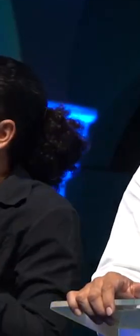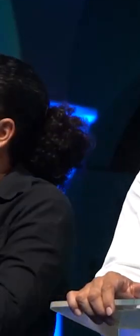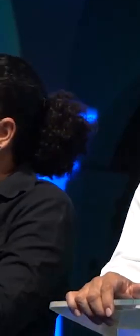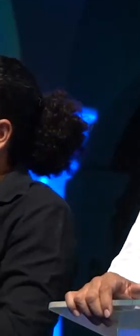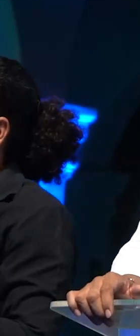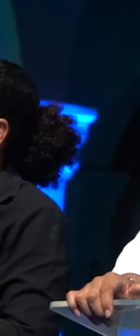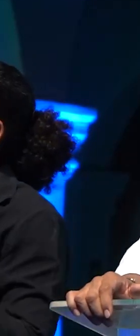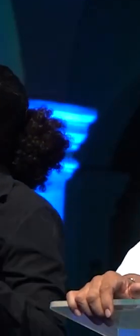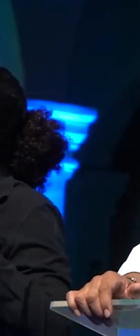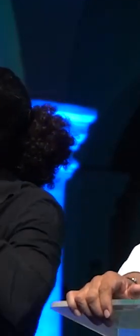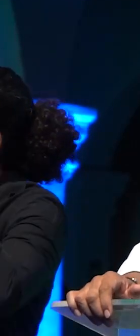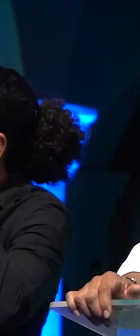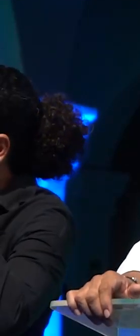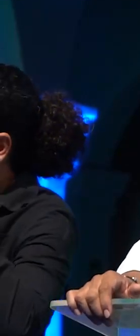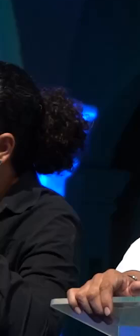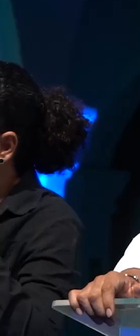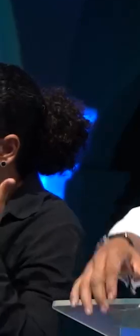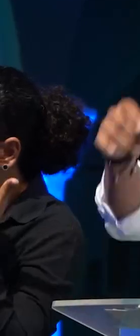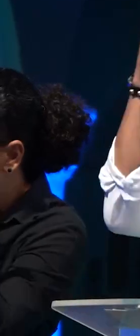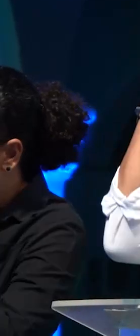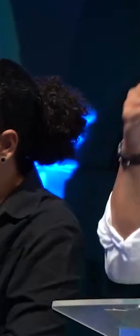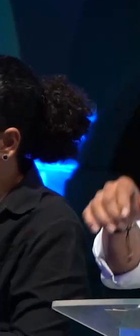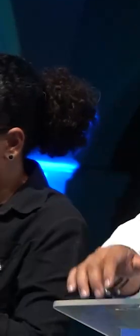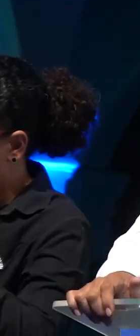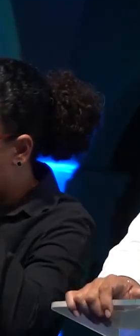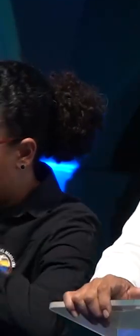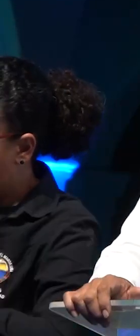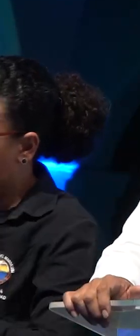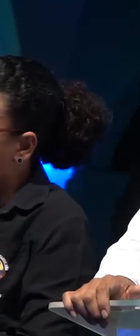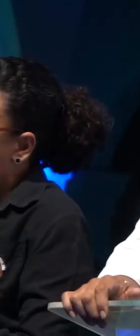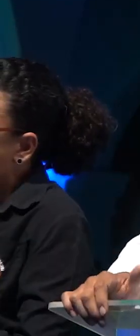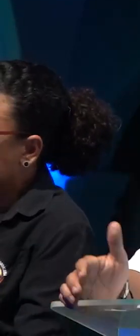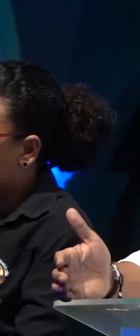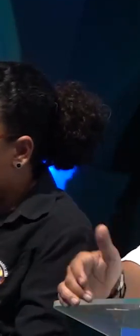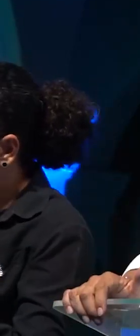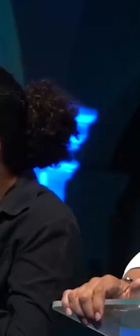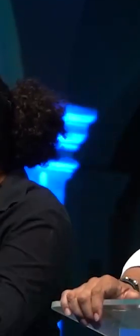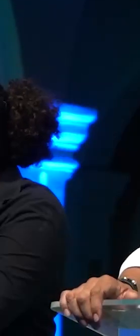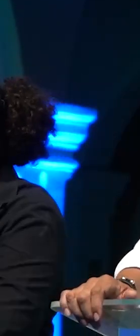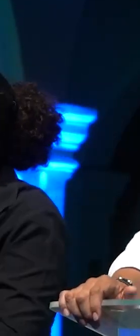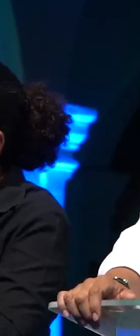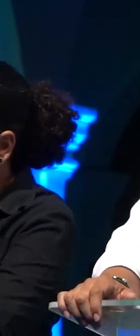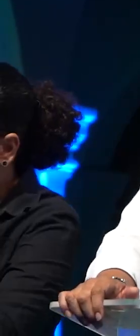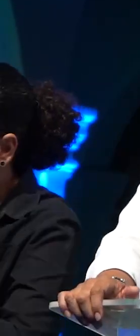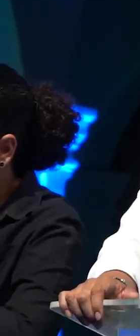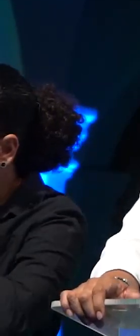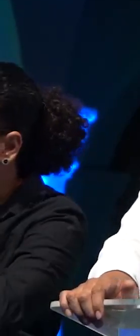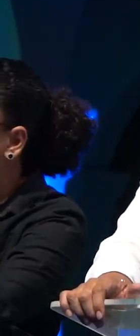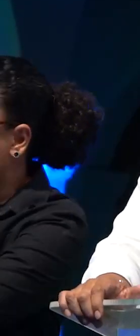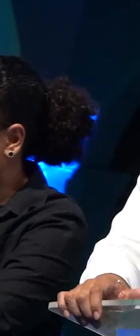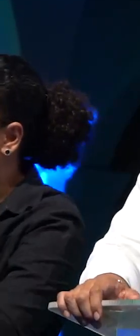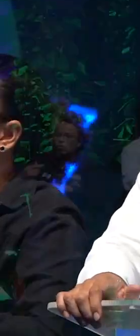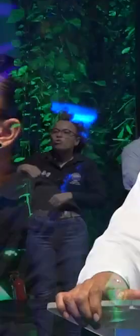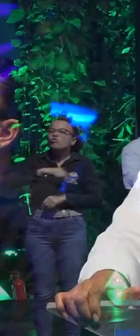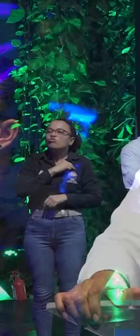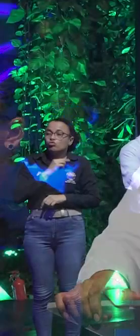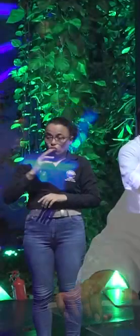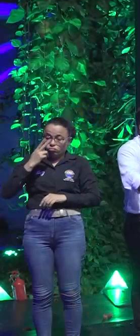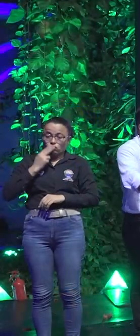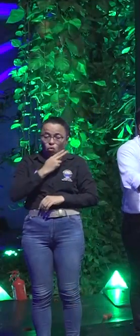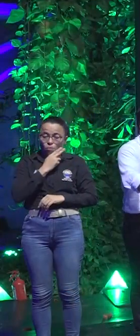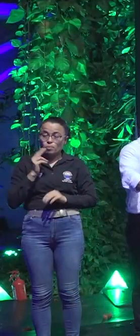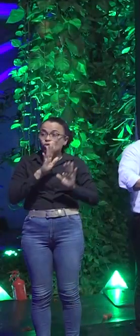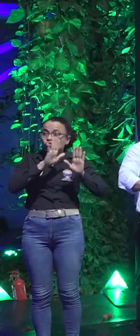Contraloría por el laboratorio que nosotros sí hicimos, por el que no hizo la Gobernación del Magdalena. Paradójicamente, por estar comprometidos.